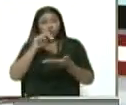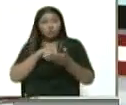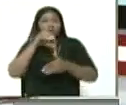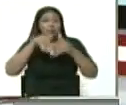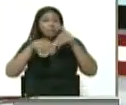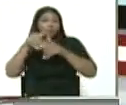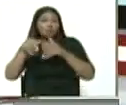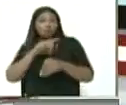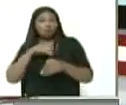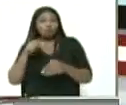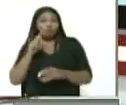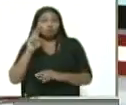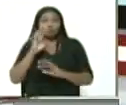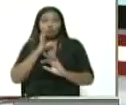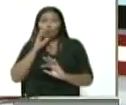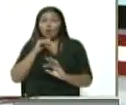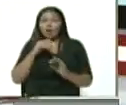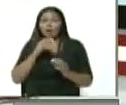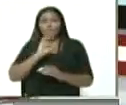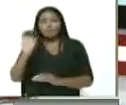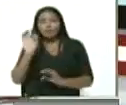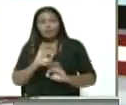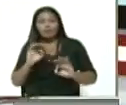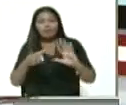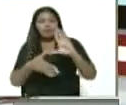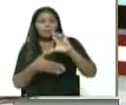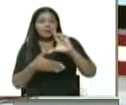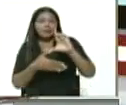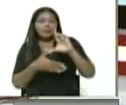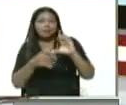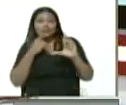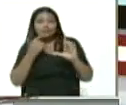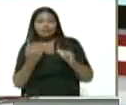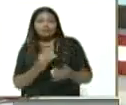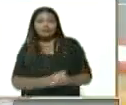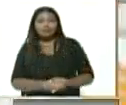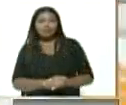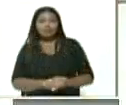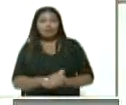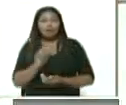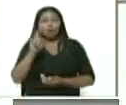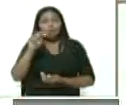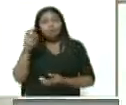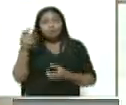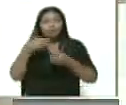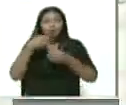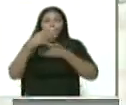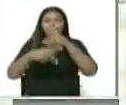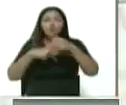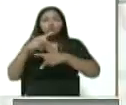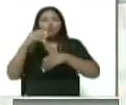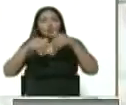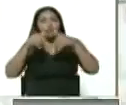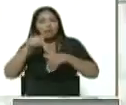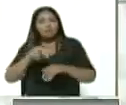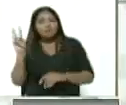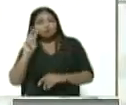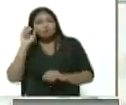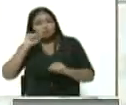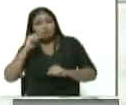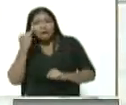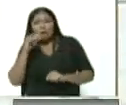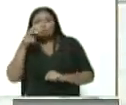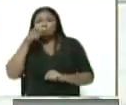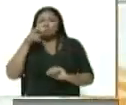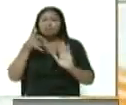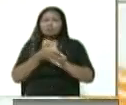ningún país tuvo una escucha en el país de américa no tiene una escucha la palabra auditoría dentro de los procesos electorales pues aquí en venezuela si la escucha lo